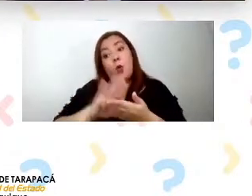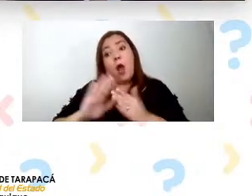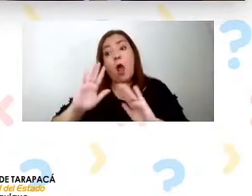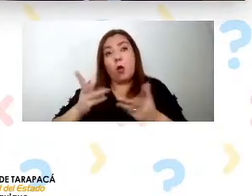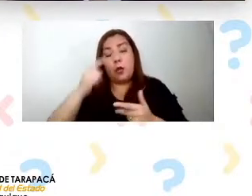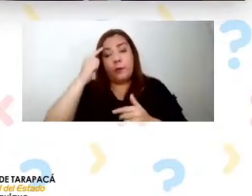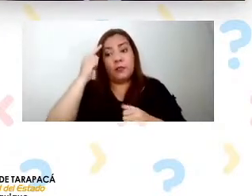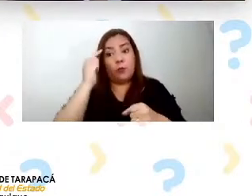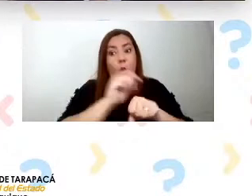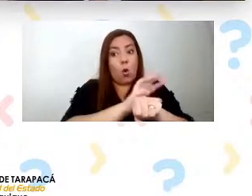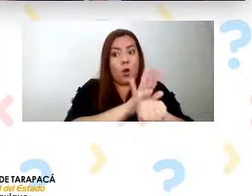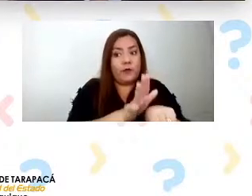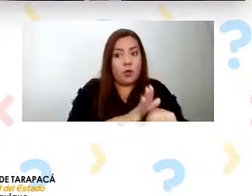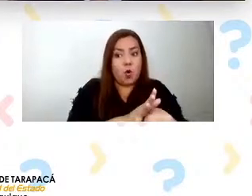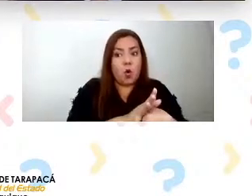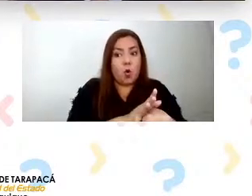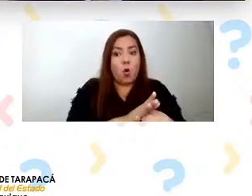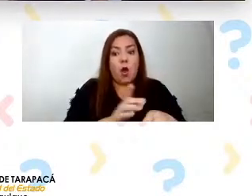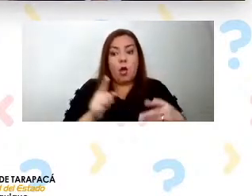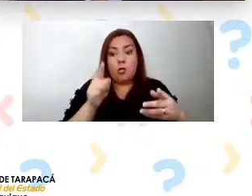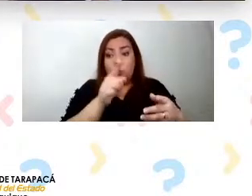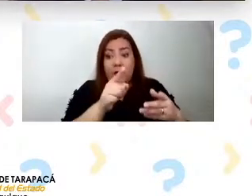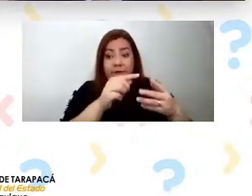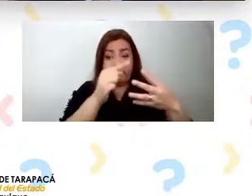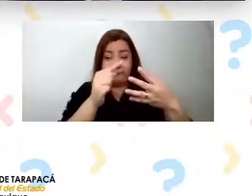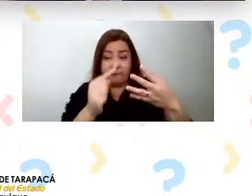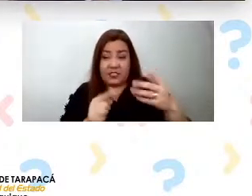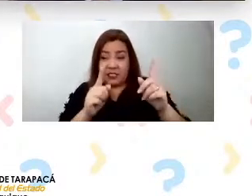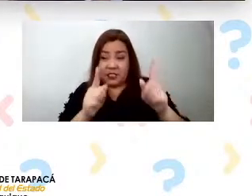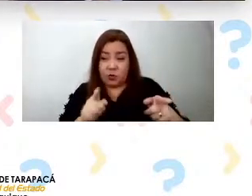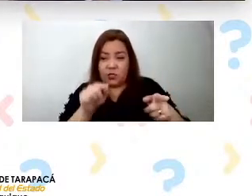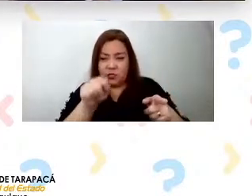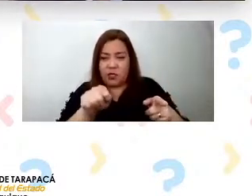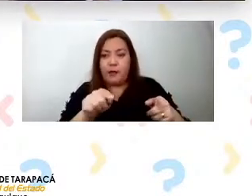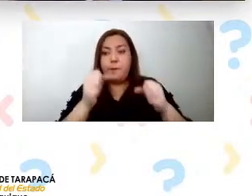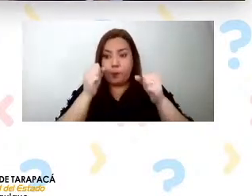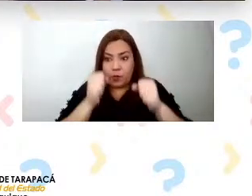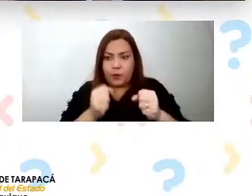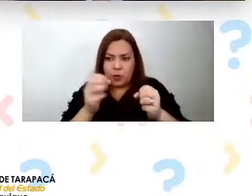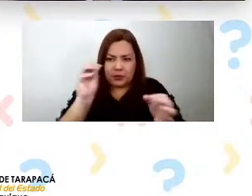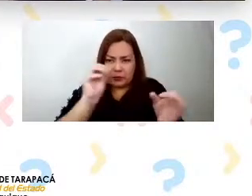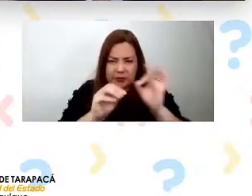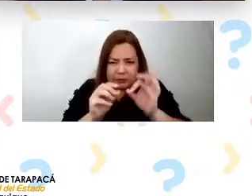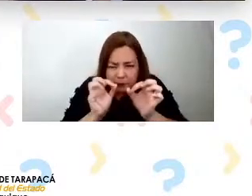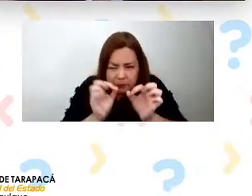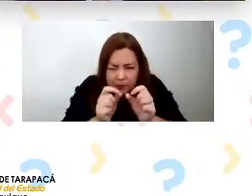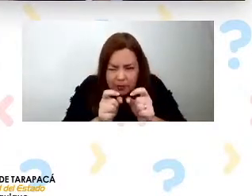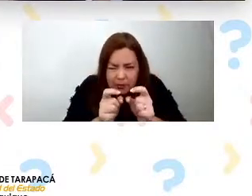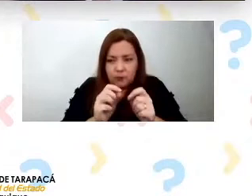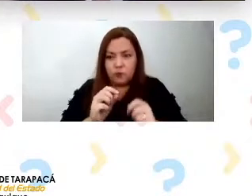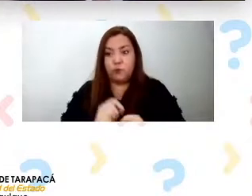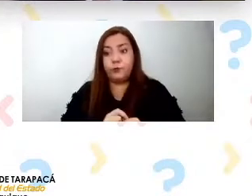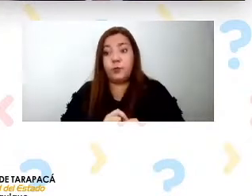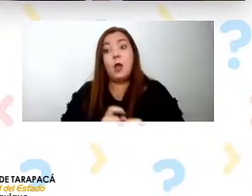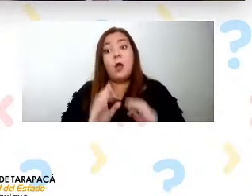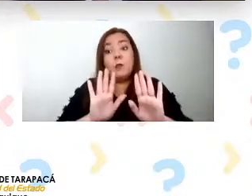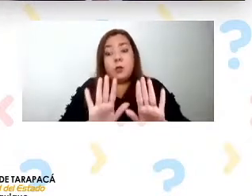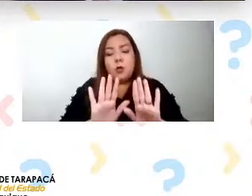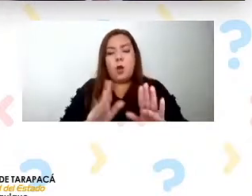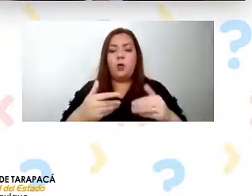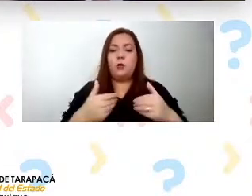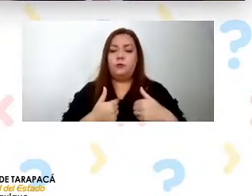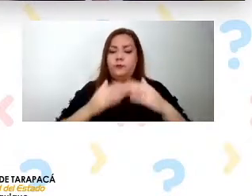en una fase disuelta sí podemos encontrar especies microbiológicas. Pero la que nos vamos a invocar